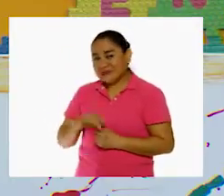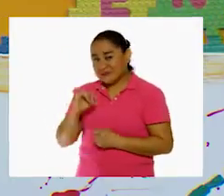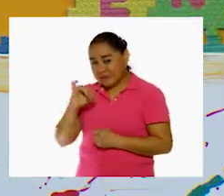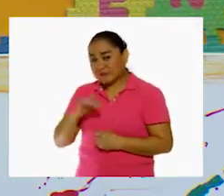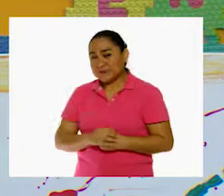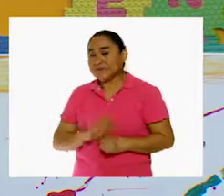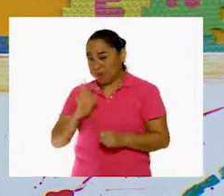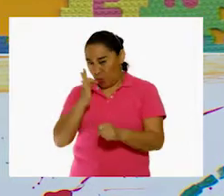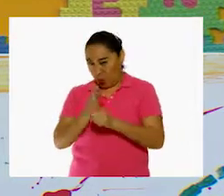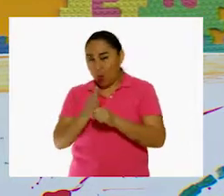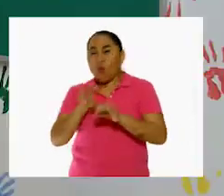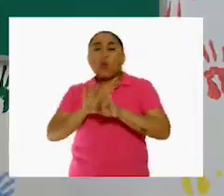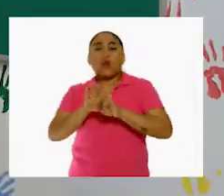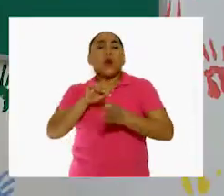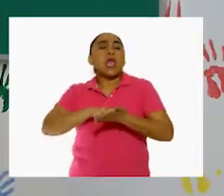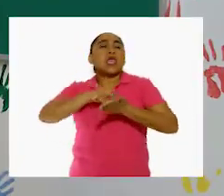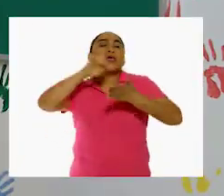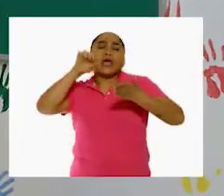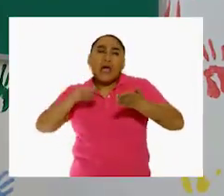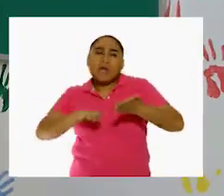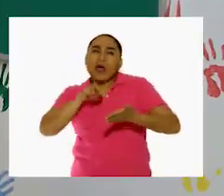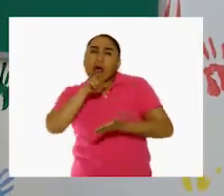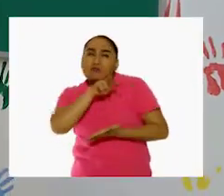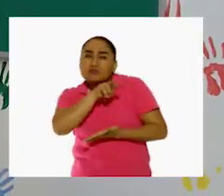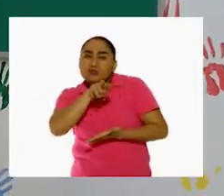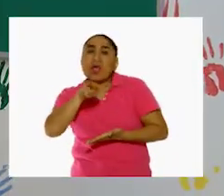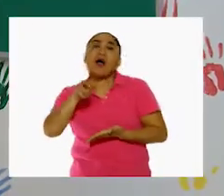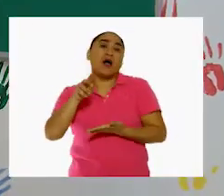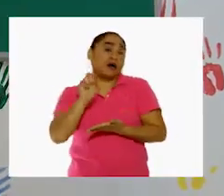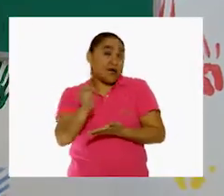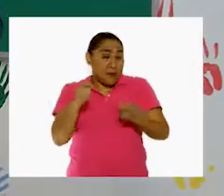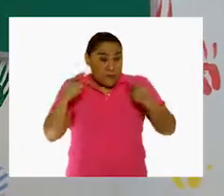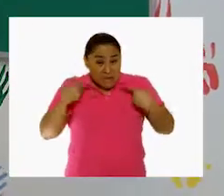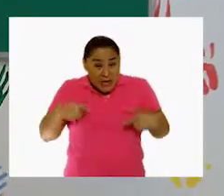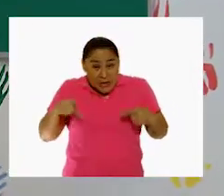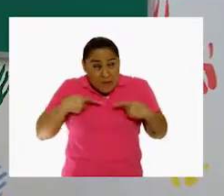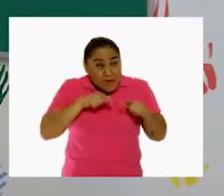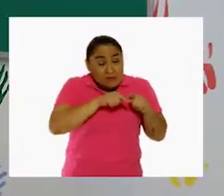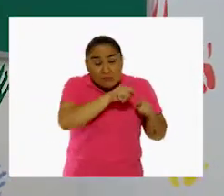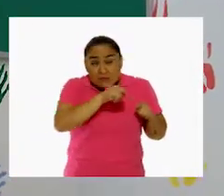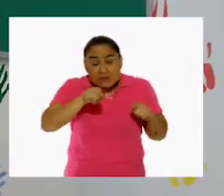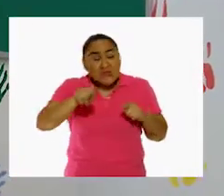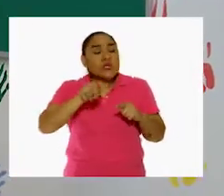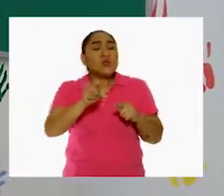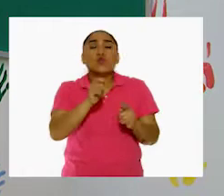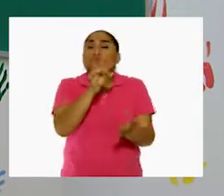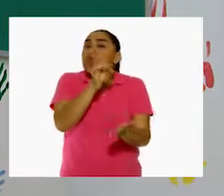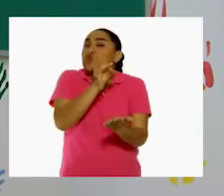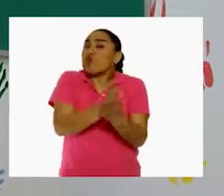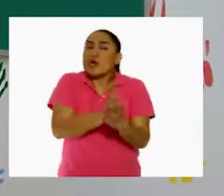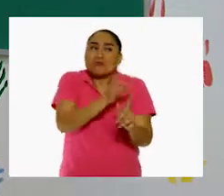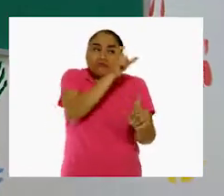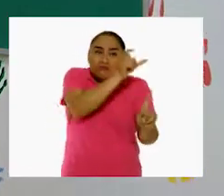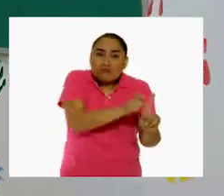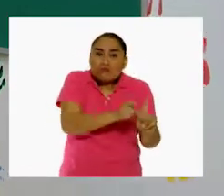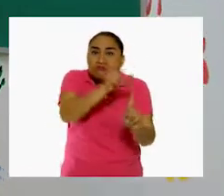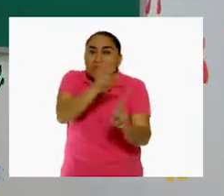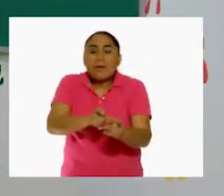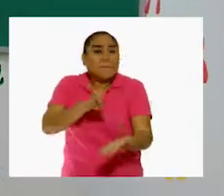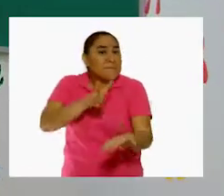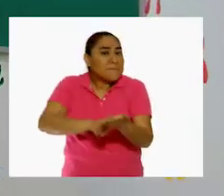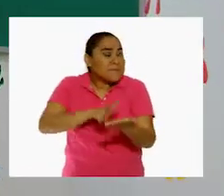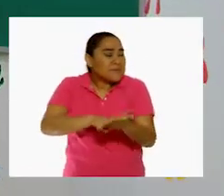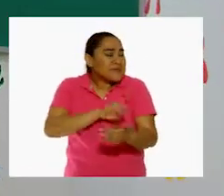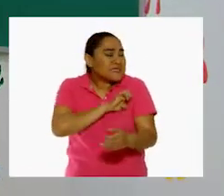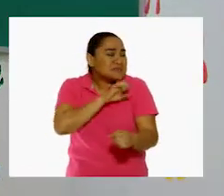Lo que quiero compartirles con esta metáfora es que cada persona tiene un único y valor especial. Que